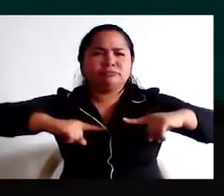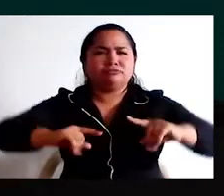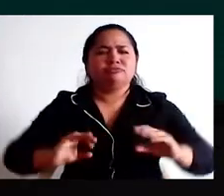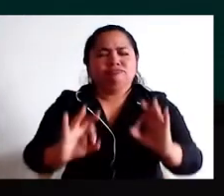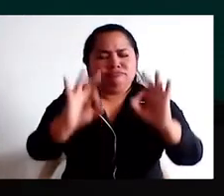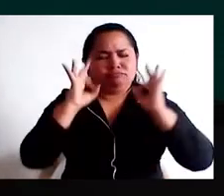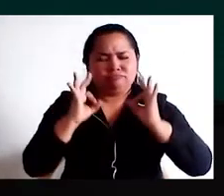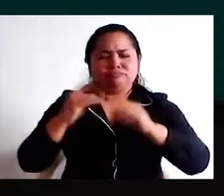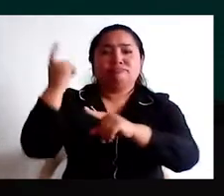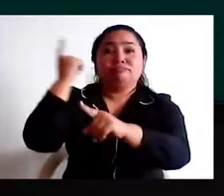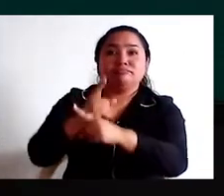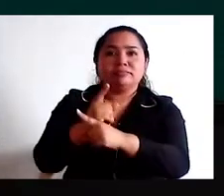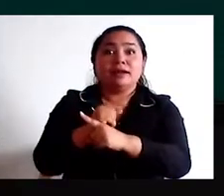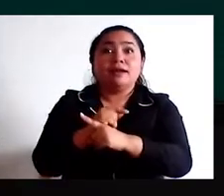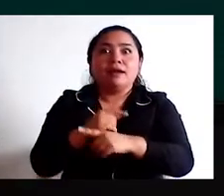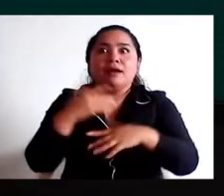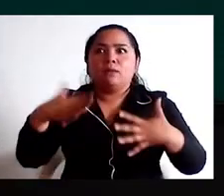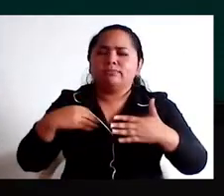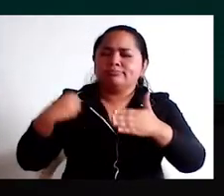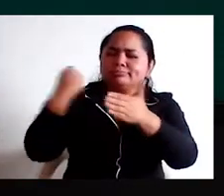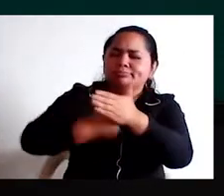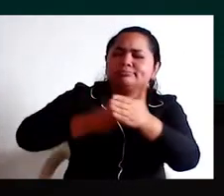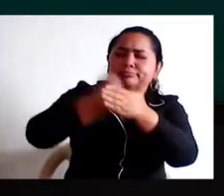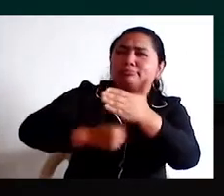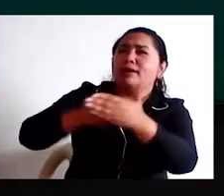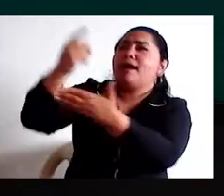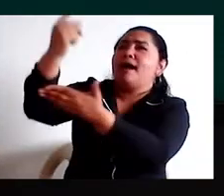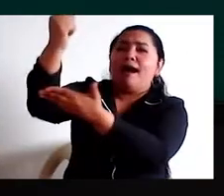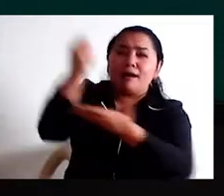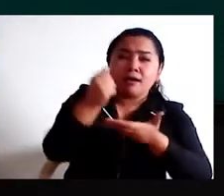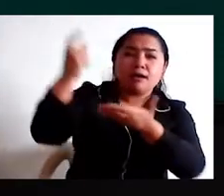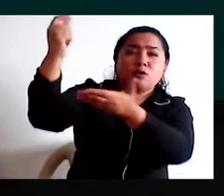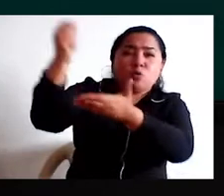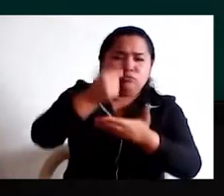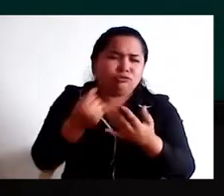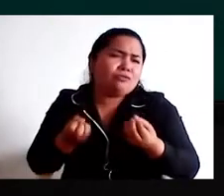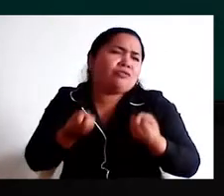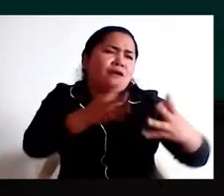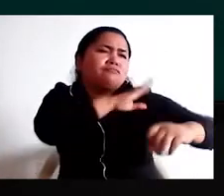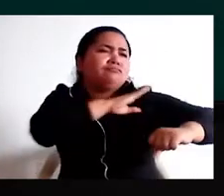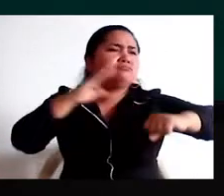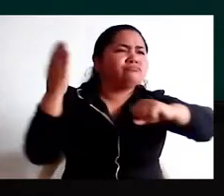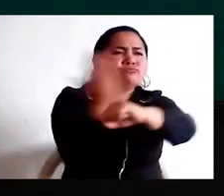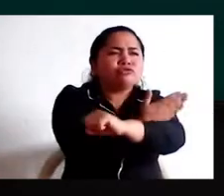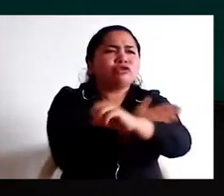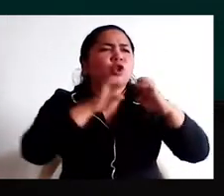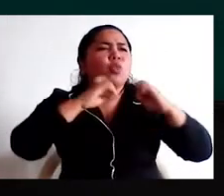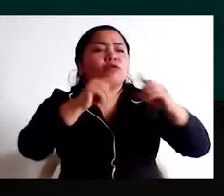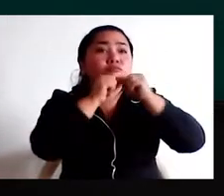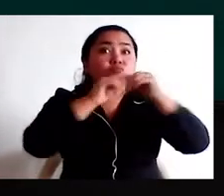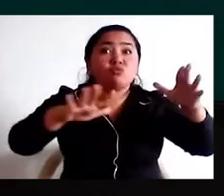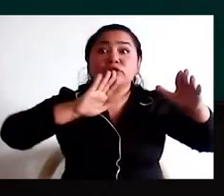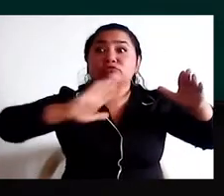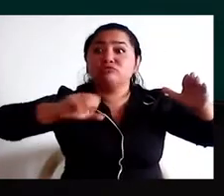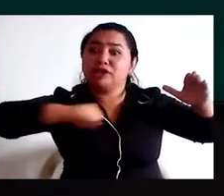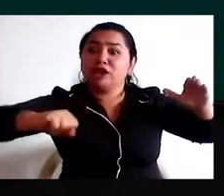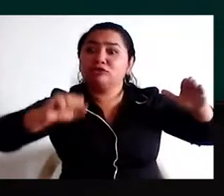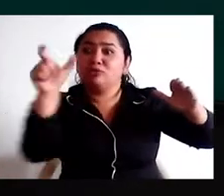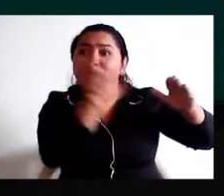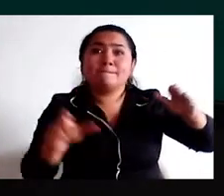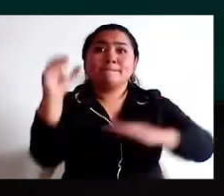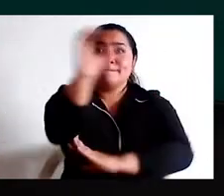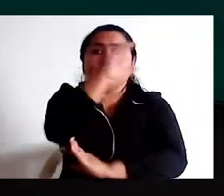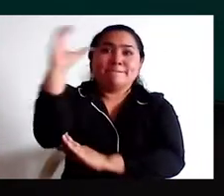eficiente y transparente llevará a que continuemos gestionando recursos para fortalecer la educación pública como un derecho de los colombianos